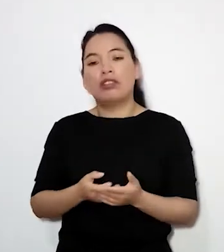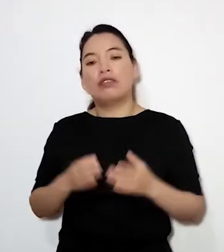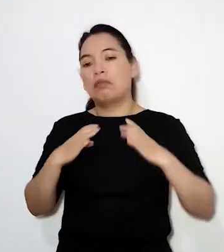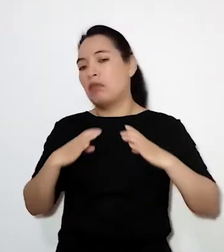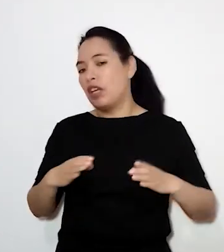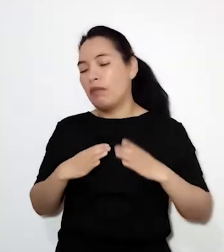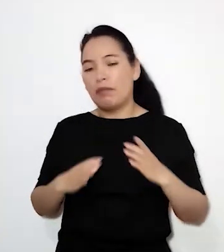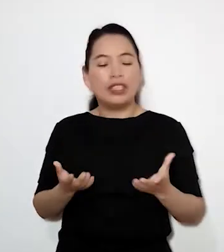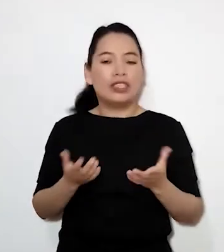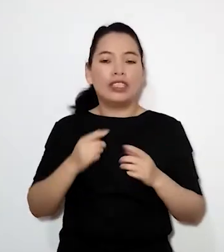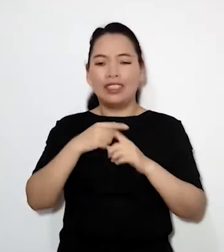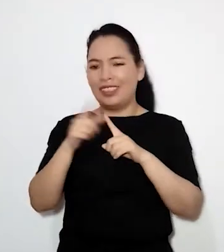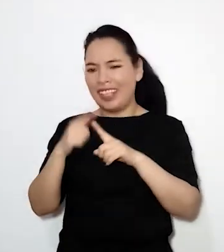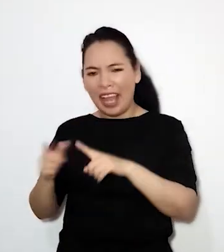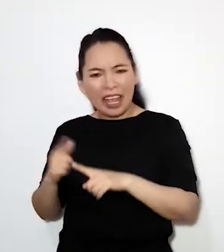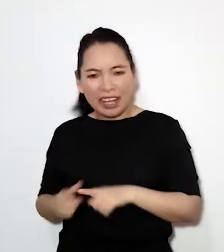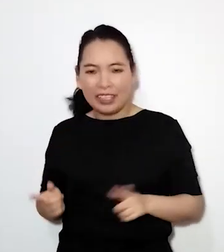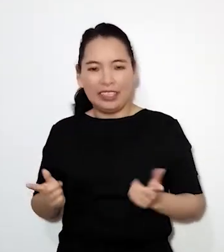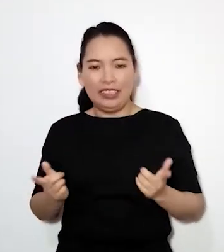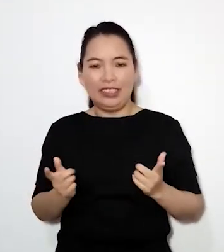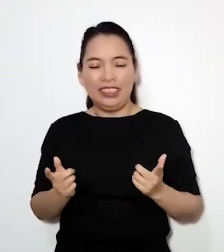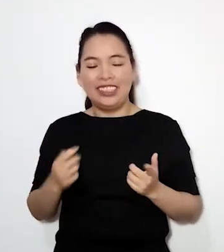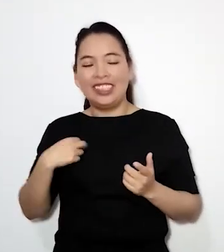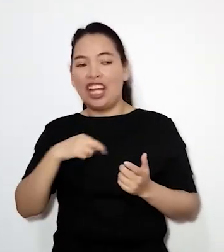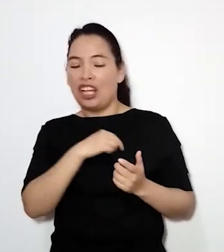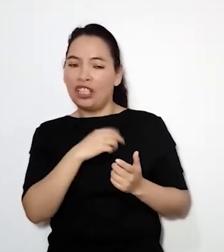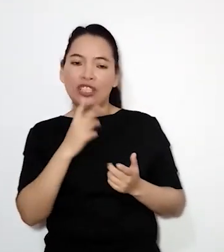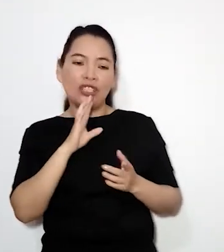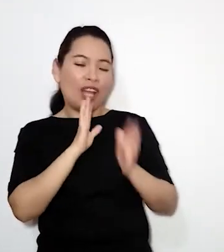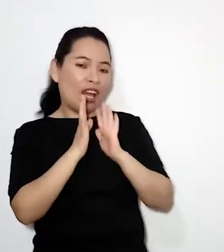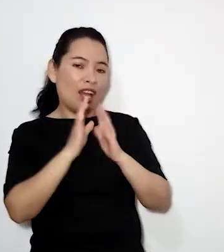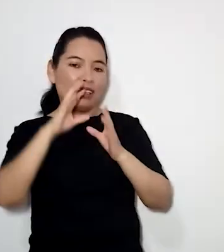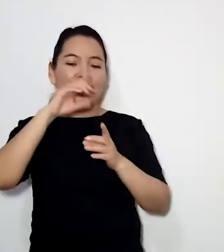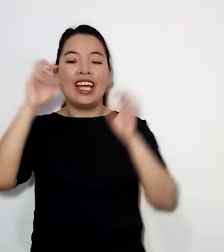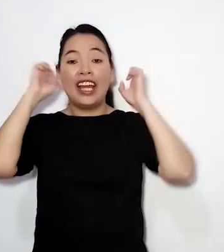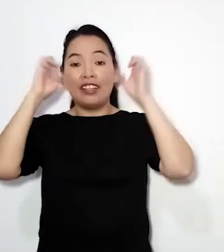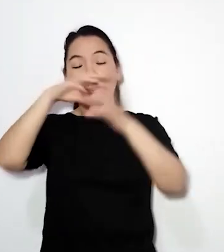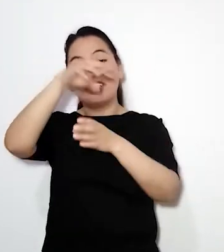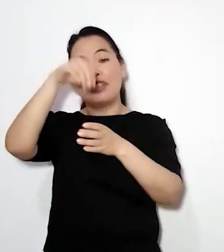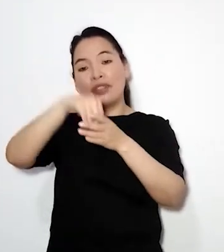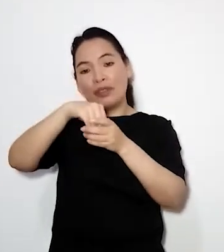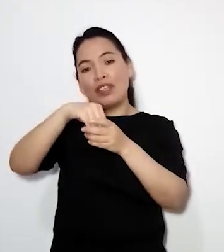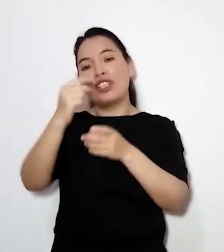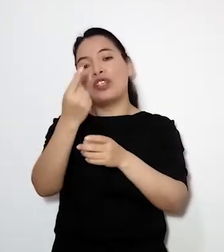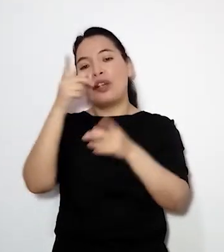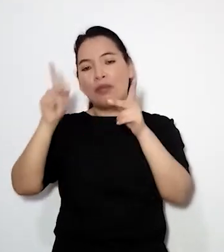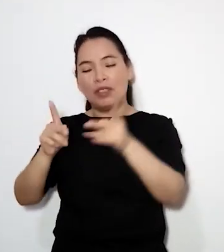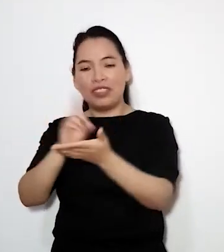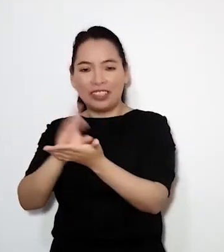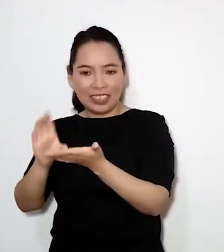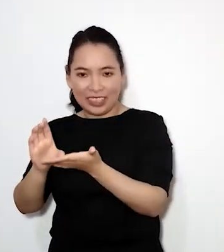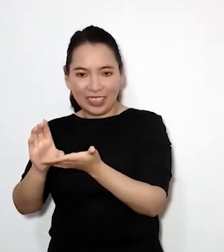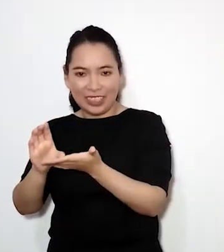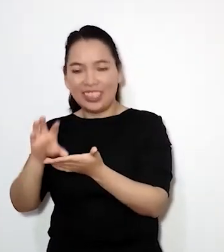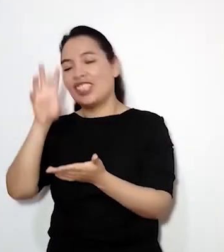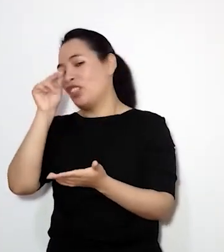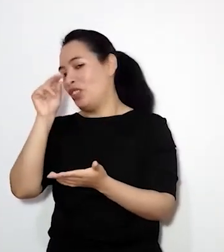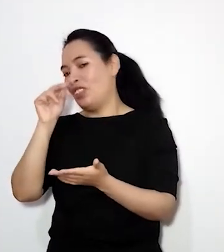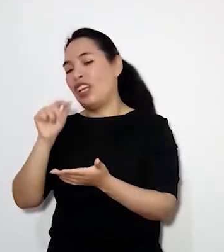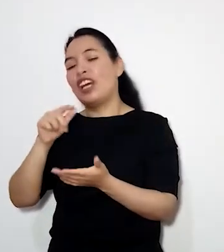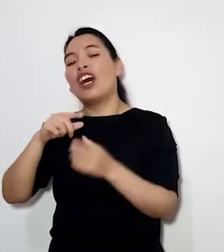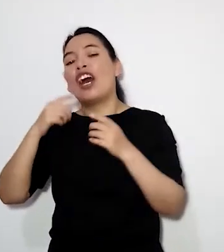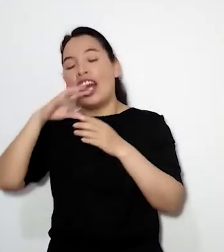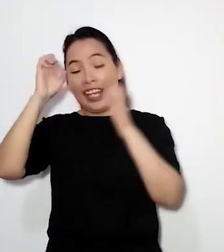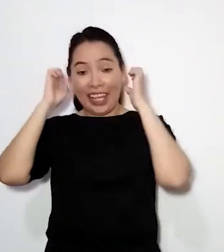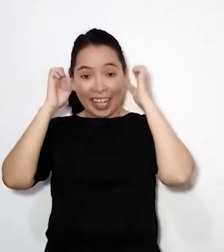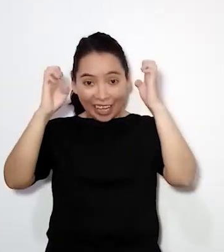educación inclusiva no estamos hablando solamente de educación para personas con necesidades especiales, sino de educación para todas y todos.